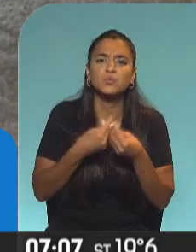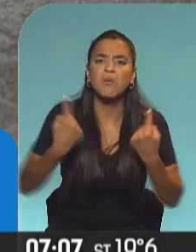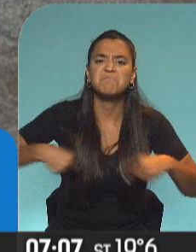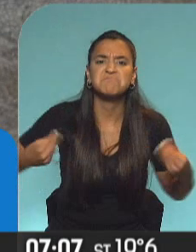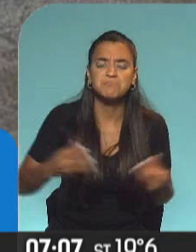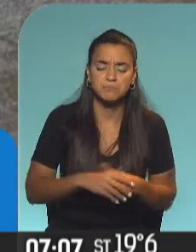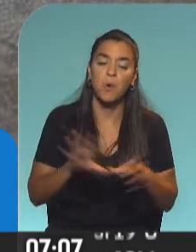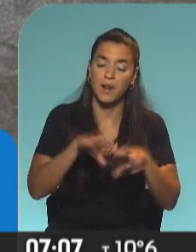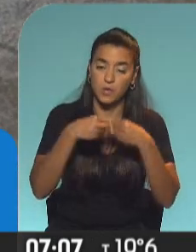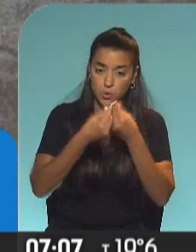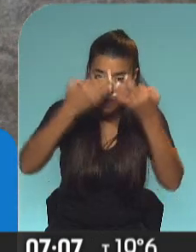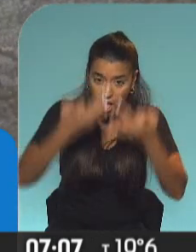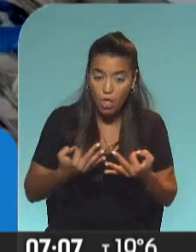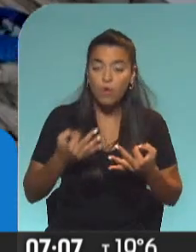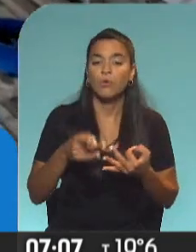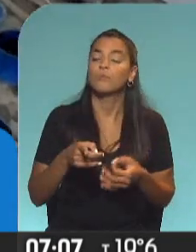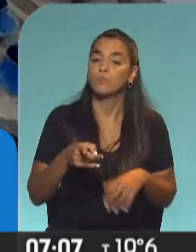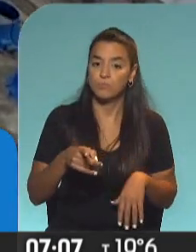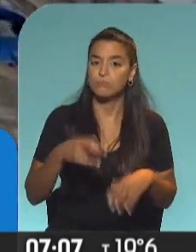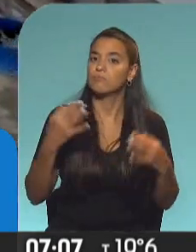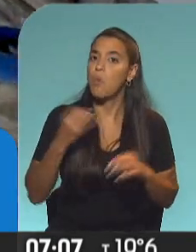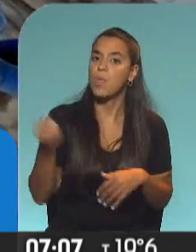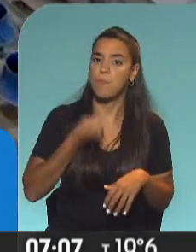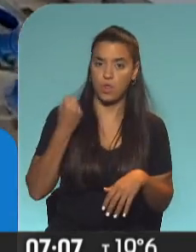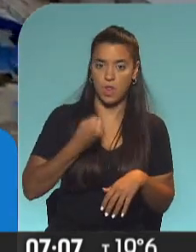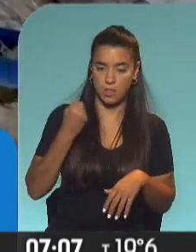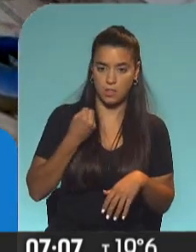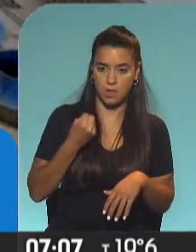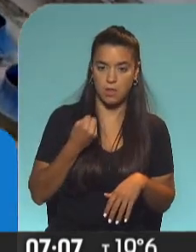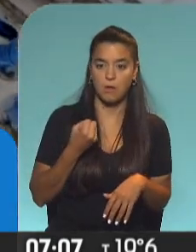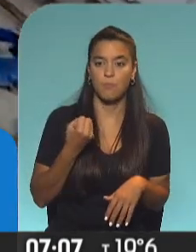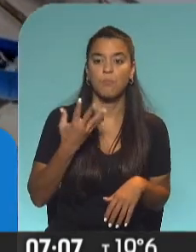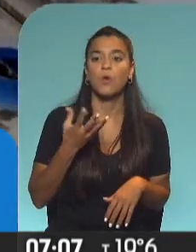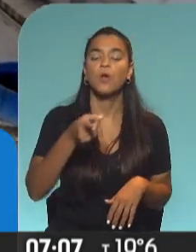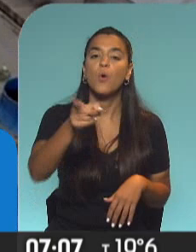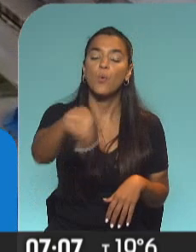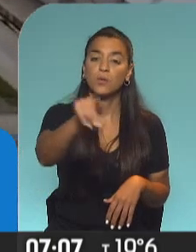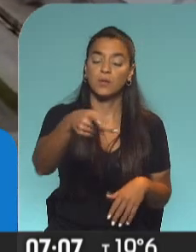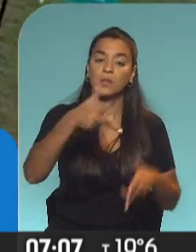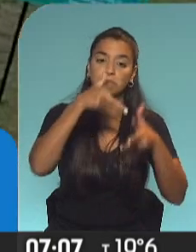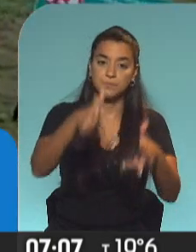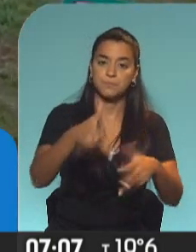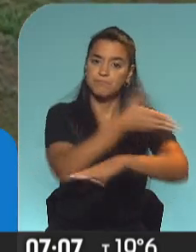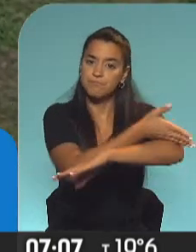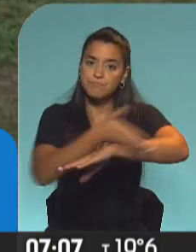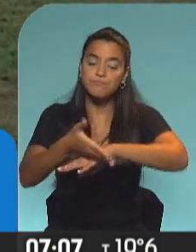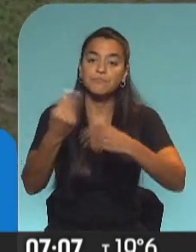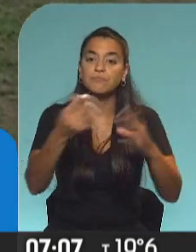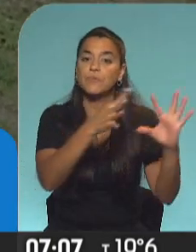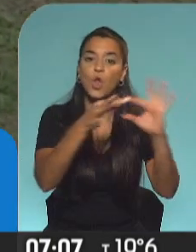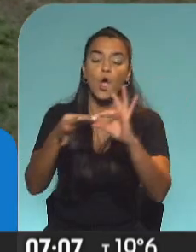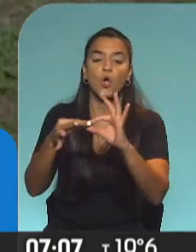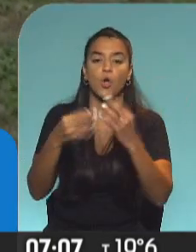el resultado puntual fue muy, muy sustancioso, porque como ustedes decían en el introito, se